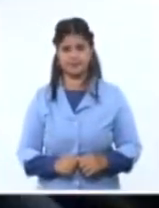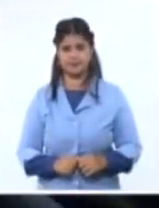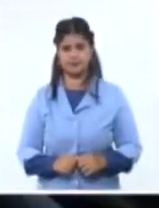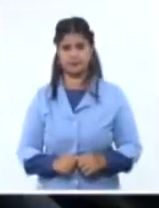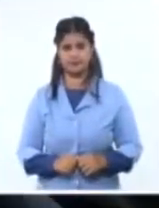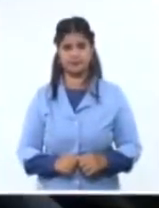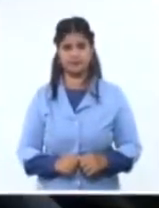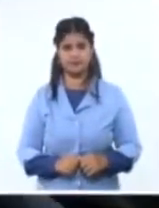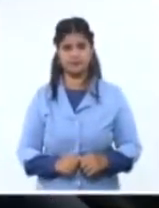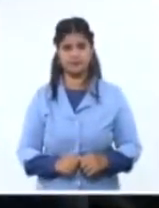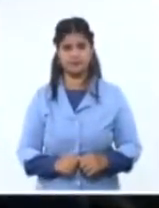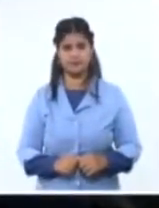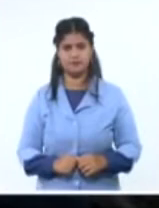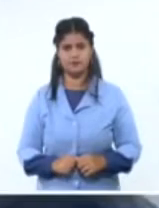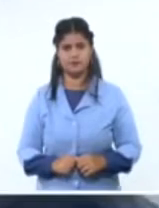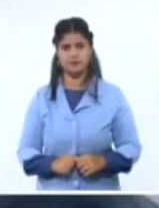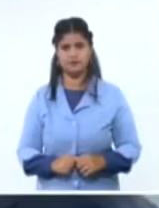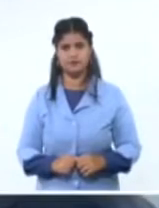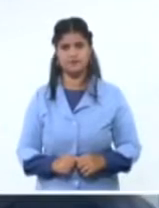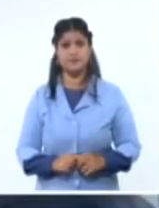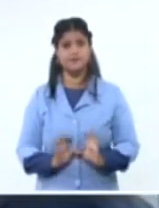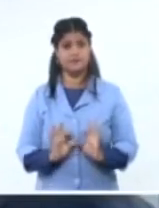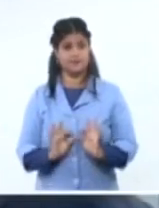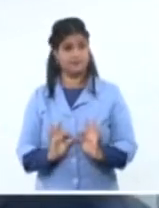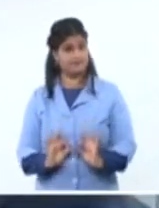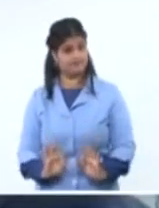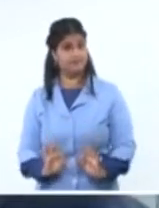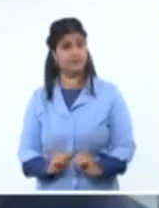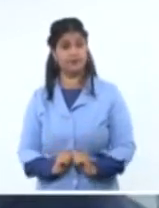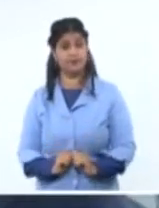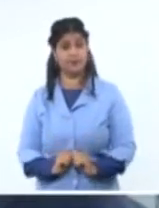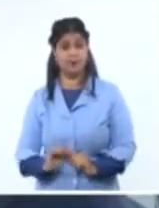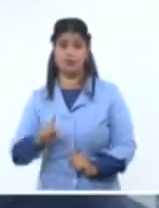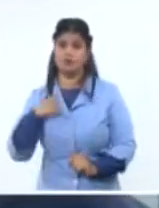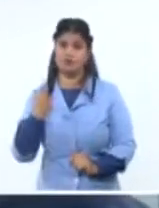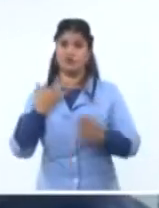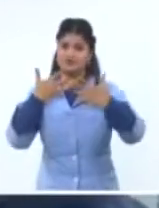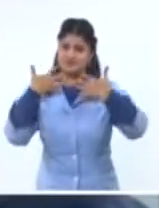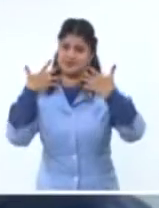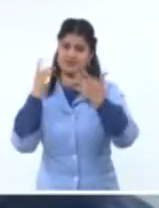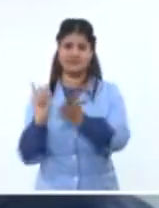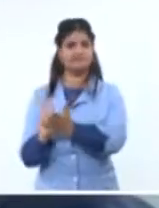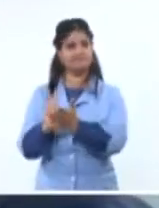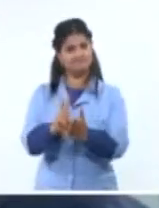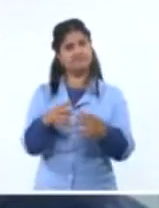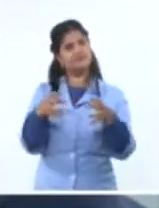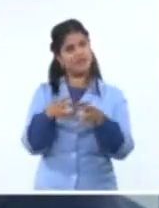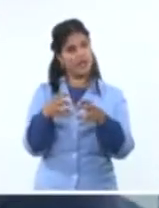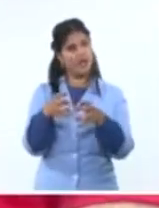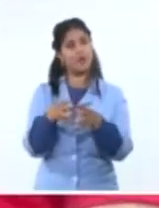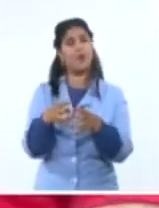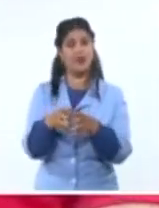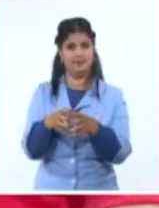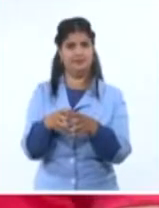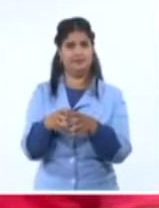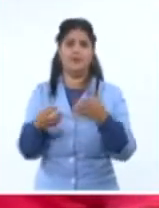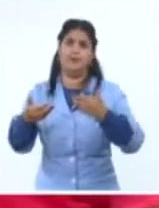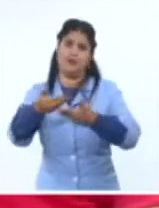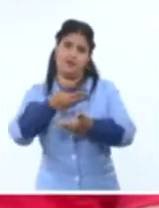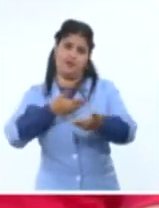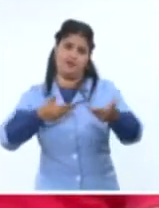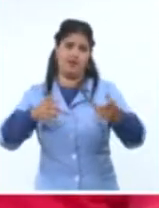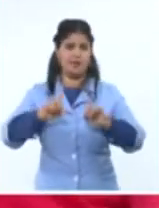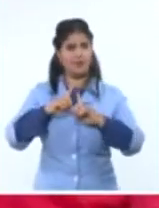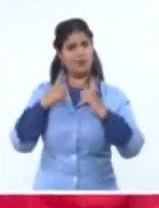sentido, ya no en balde, a Oriol hace rato que se había reconocido con el Premio